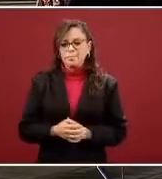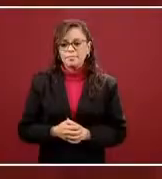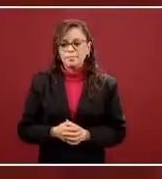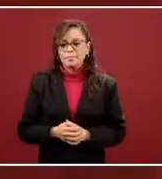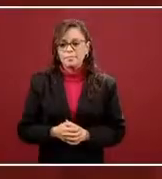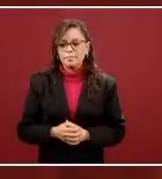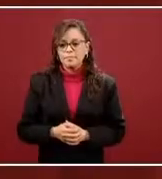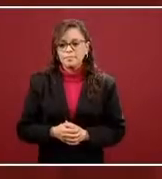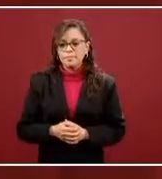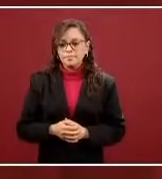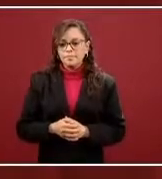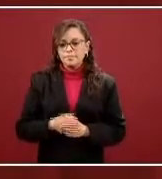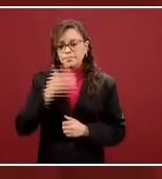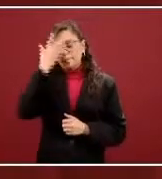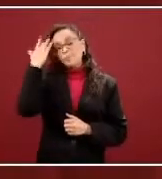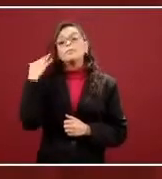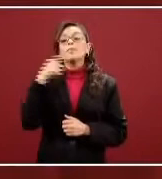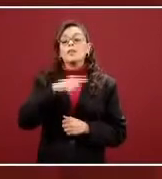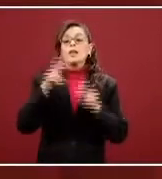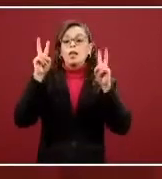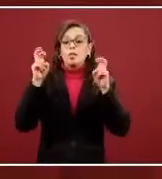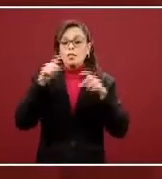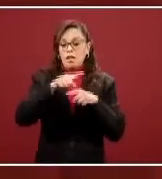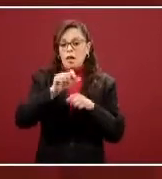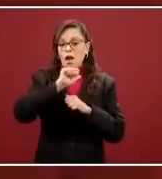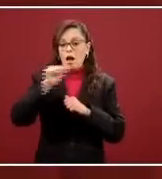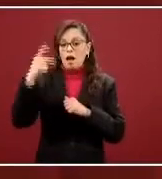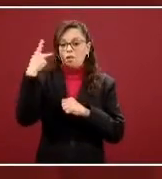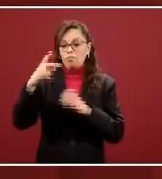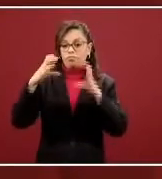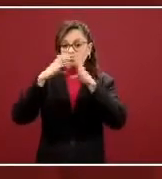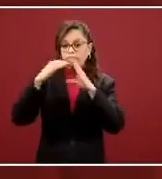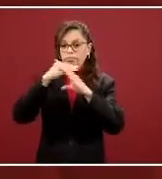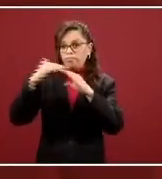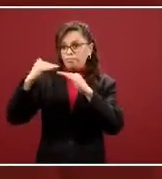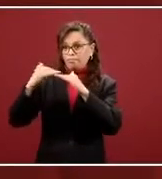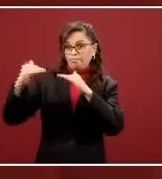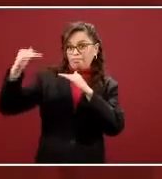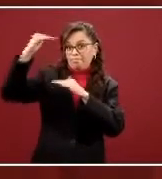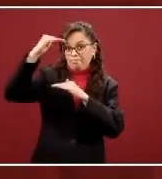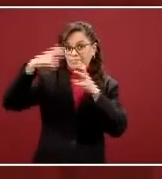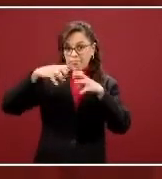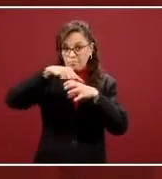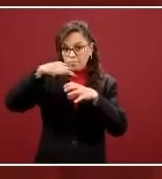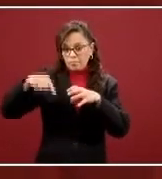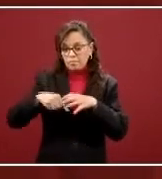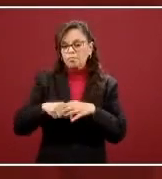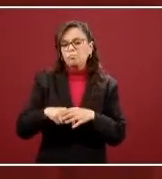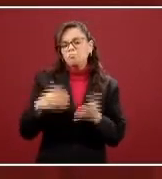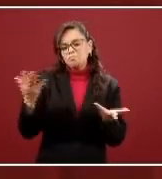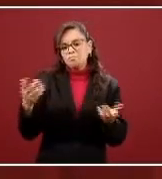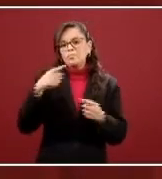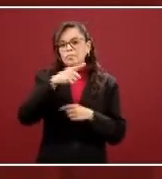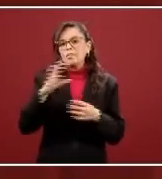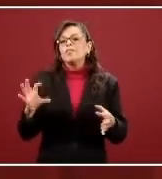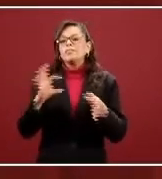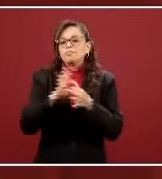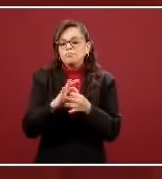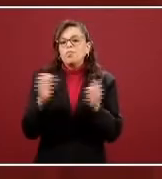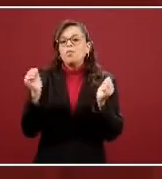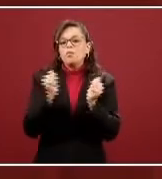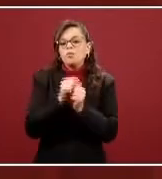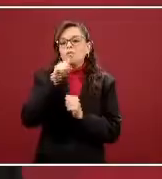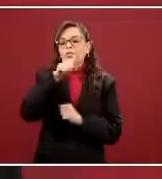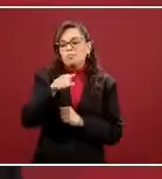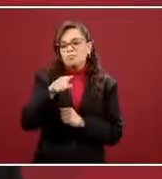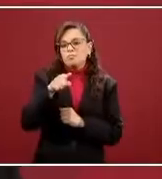siguientes. El tema de la localización geográfica, lógicamente, tiene que ver mucho con el clima. Así como sucede en el verano o